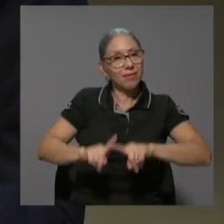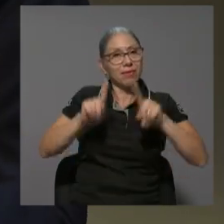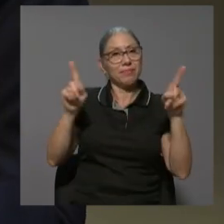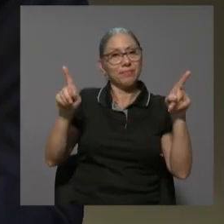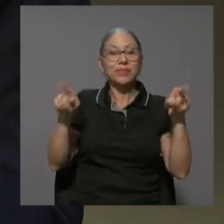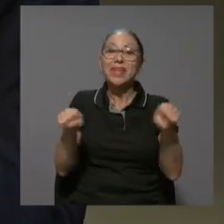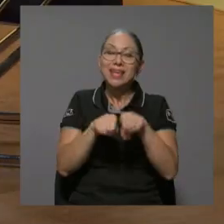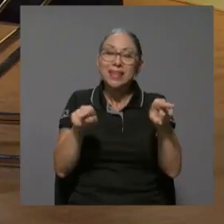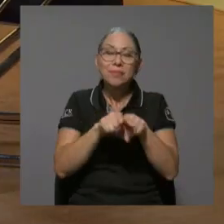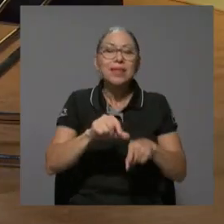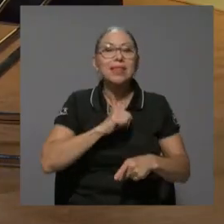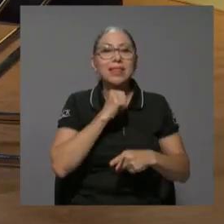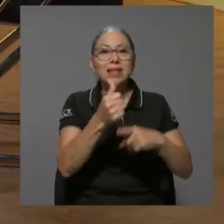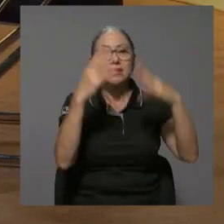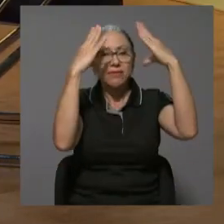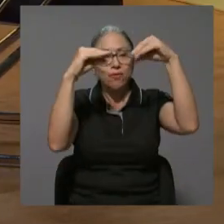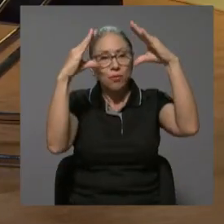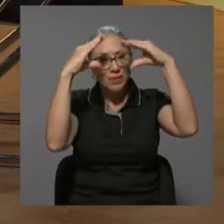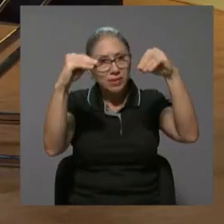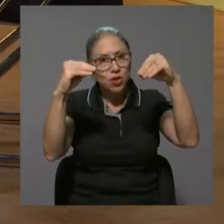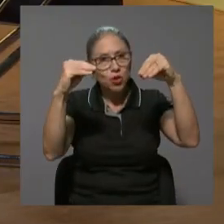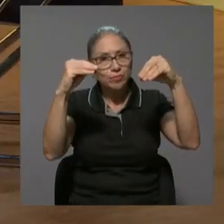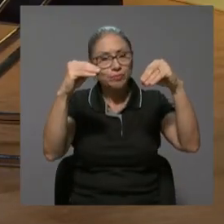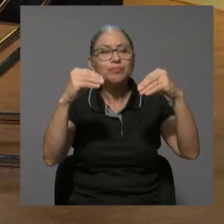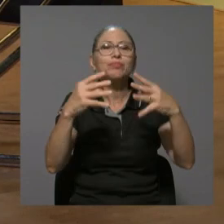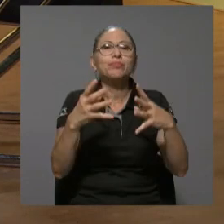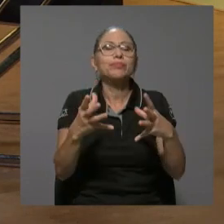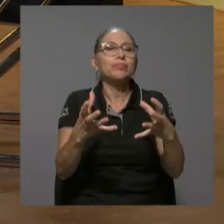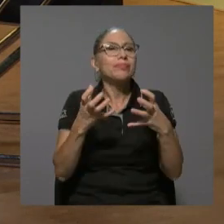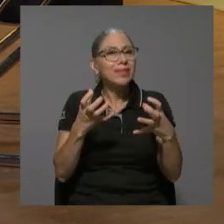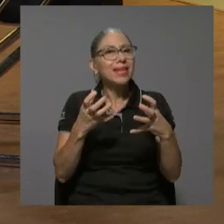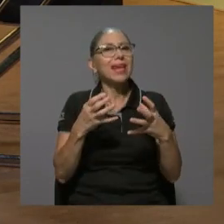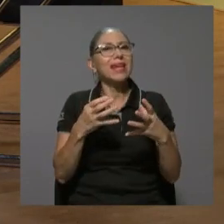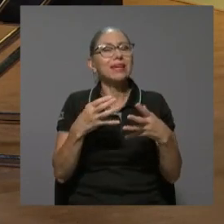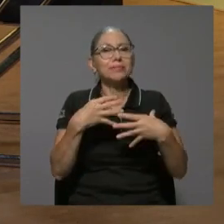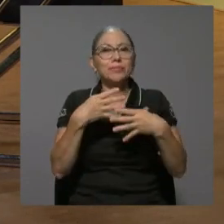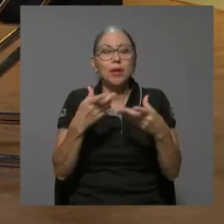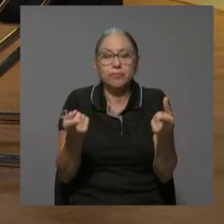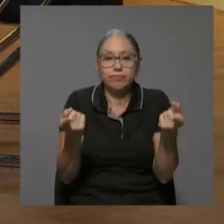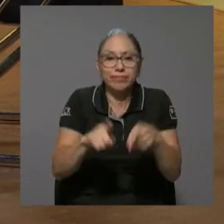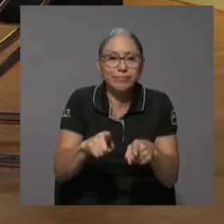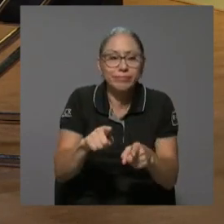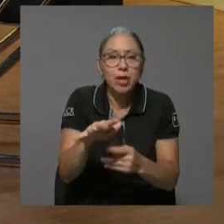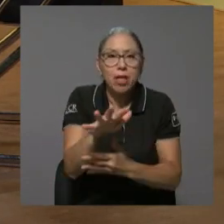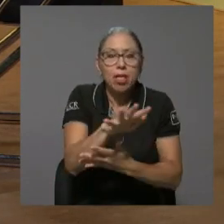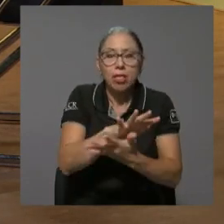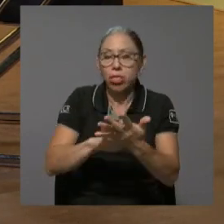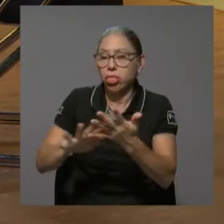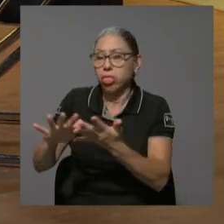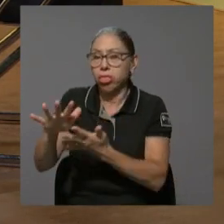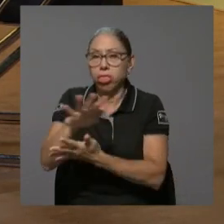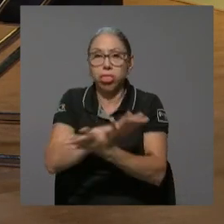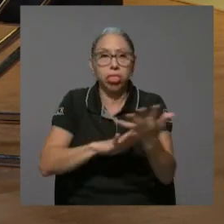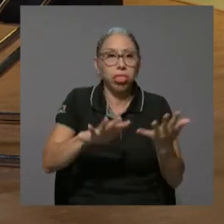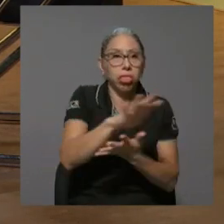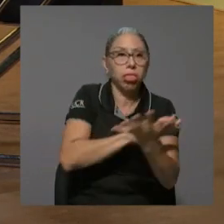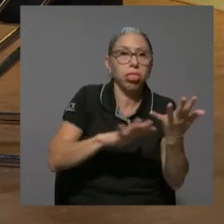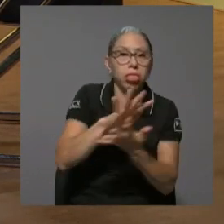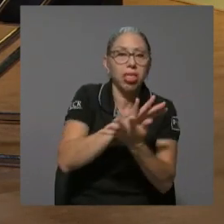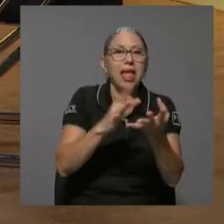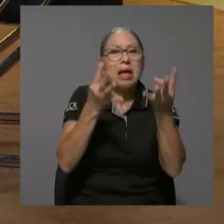la desinformación apela a crear confusión para tratar de ocultar las